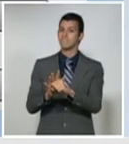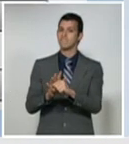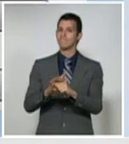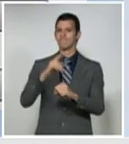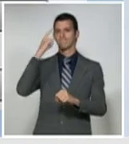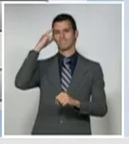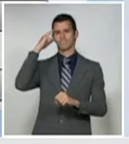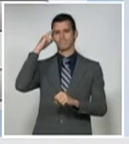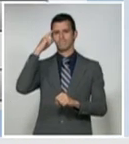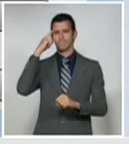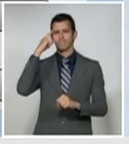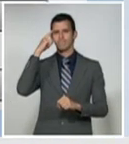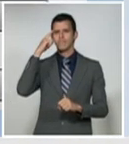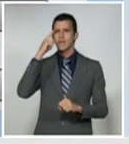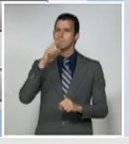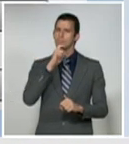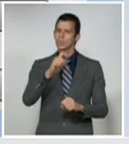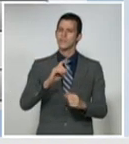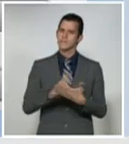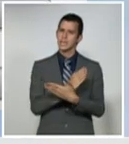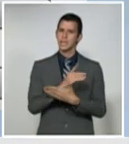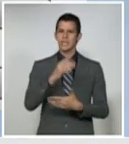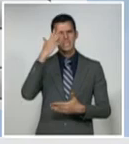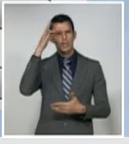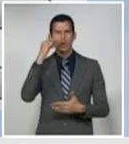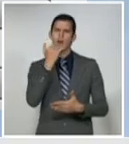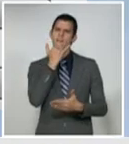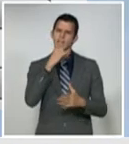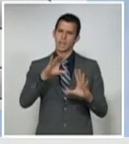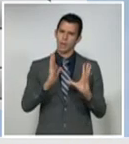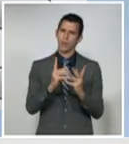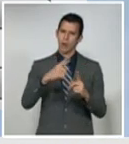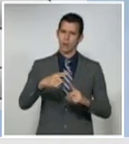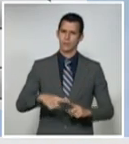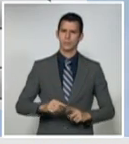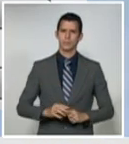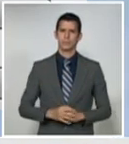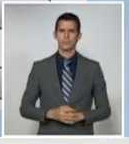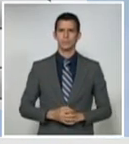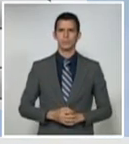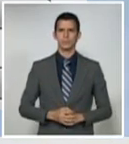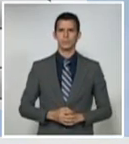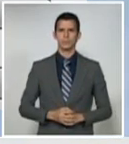La región de las Américas, epicentro igualmente, con el